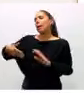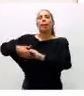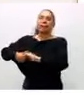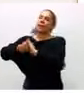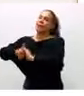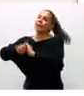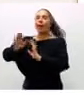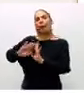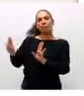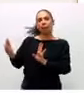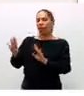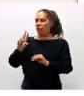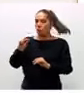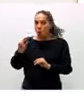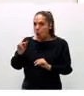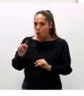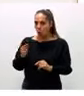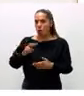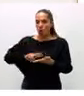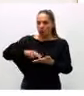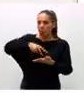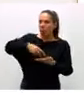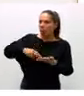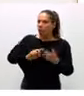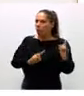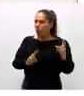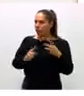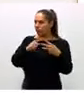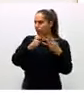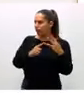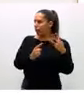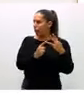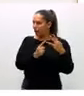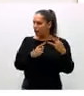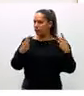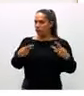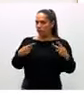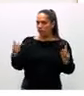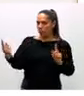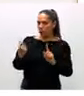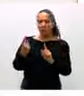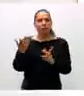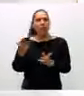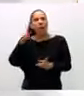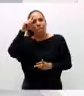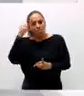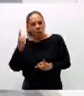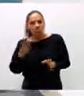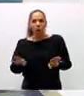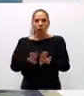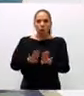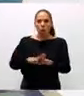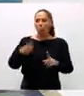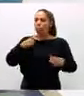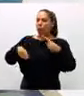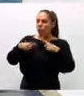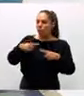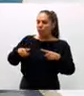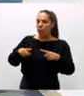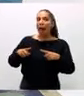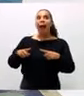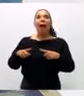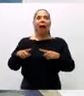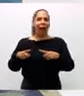la persona mediadora es facilitar ese acuerdo. Bueno, estas dos estrategias ya son